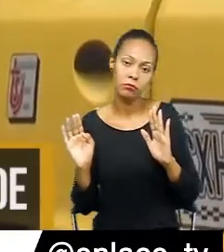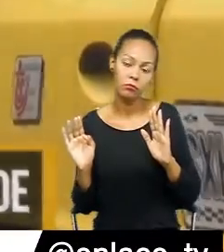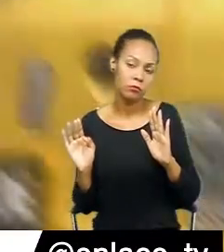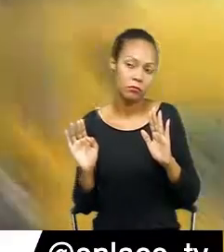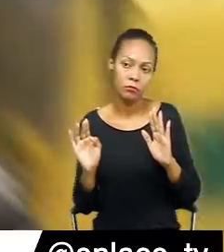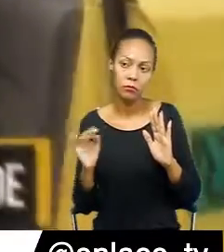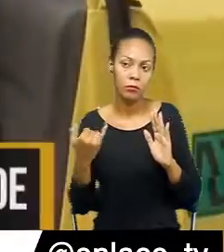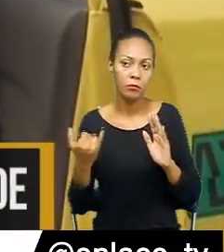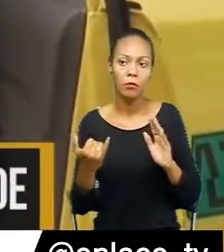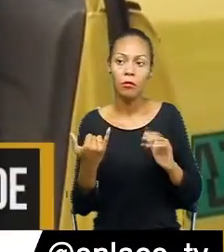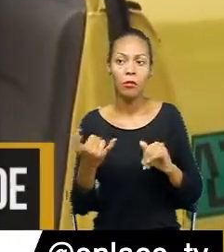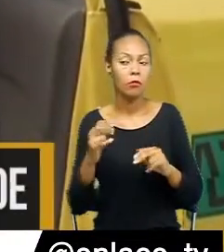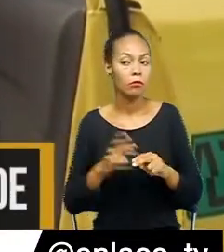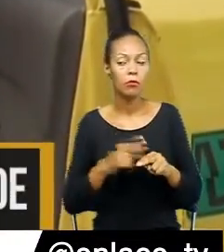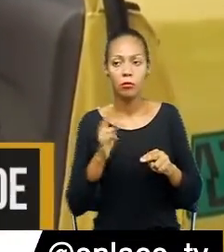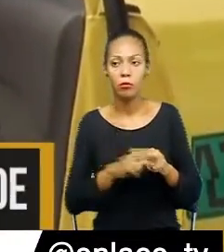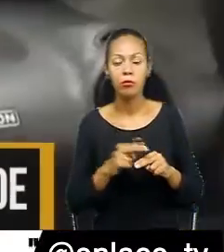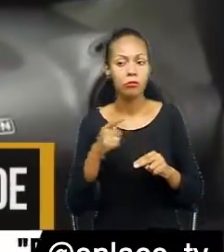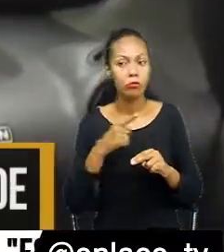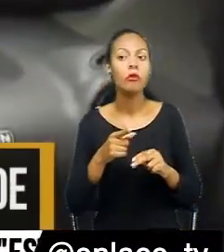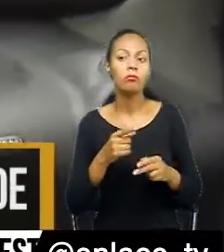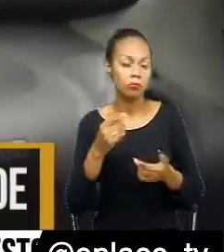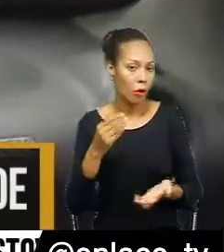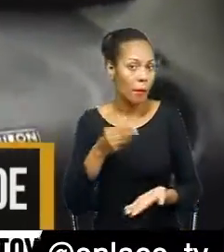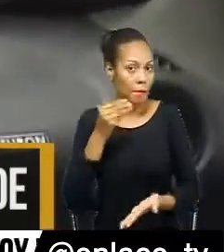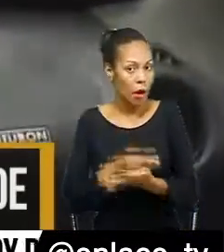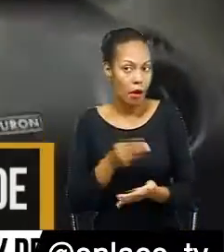lo que se venía cobrando.